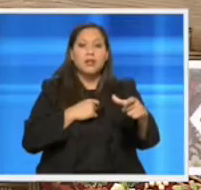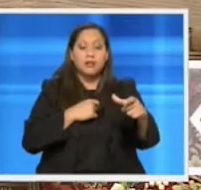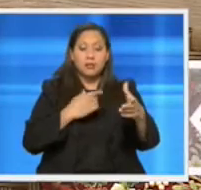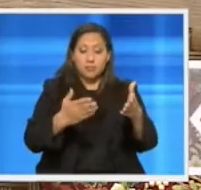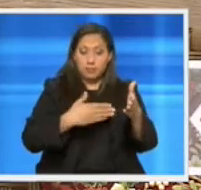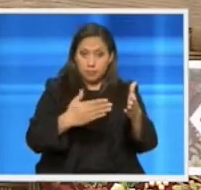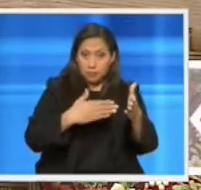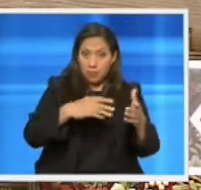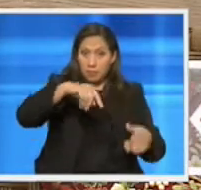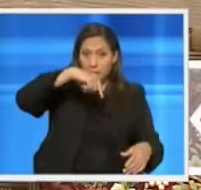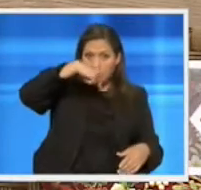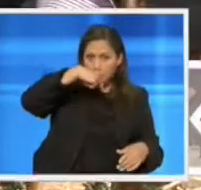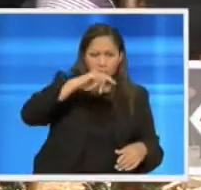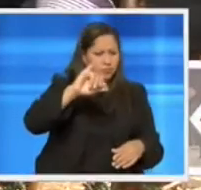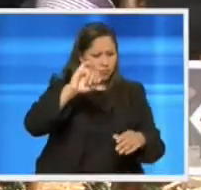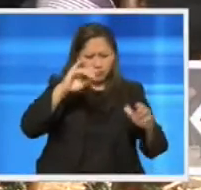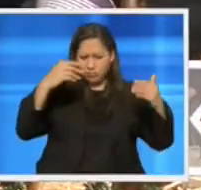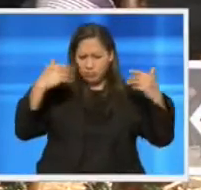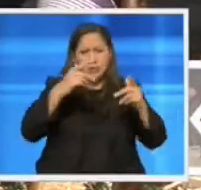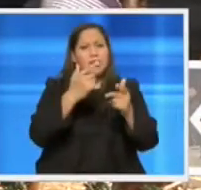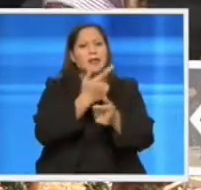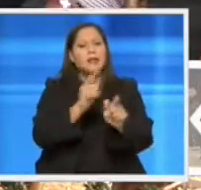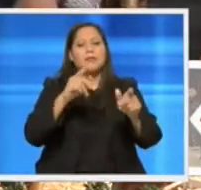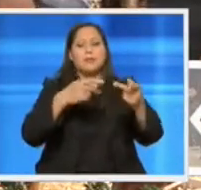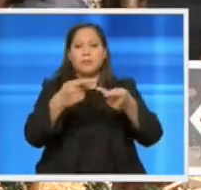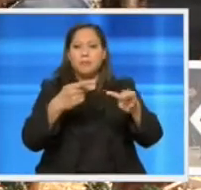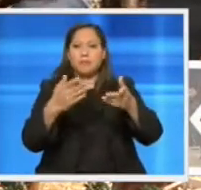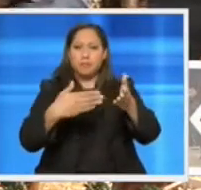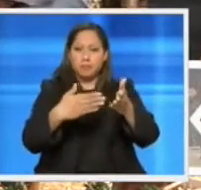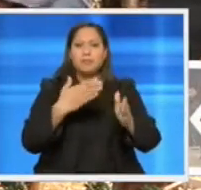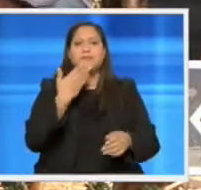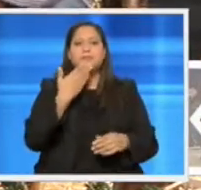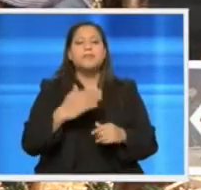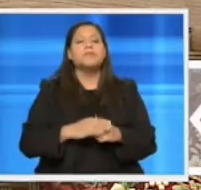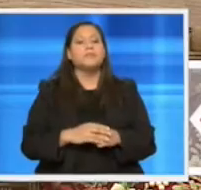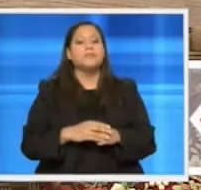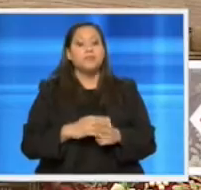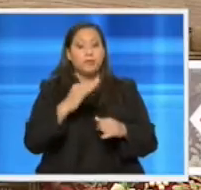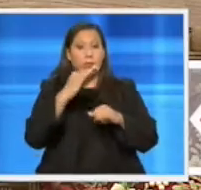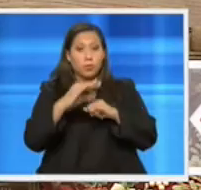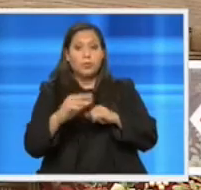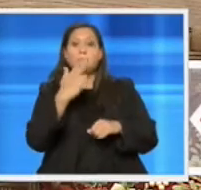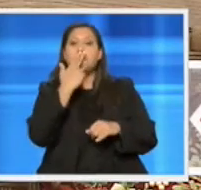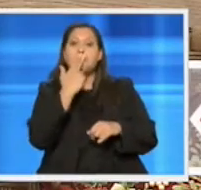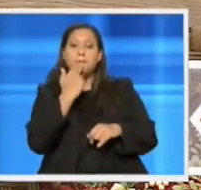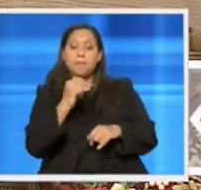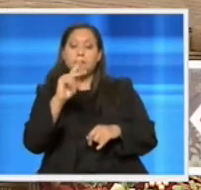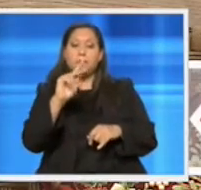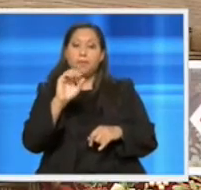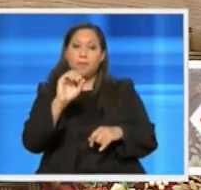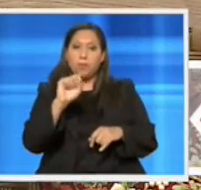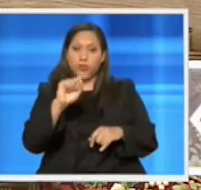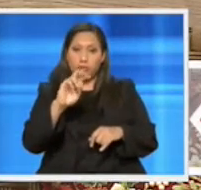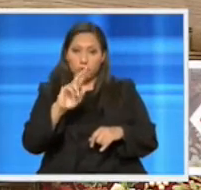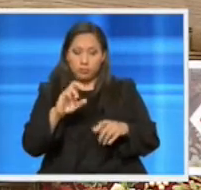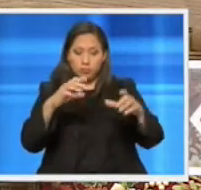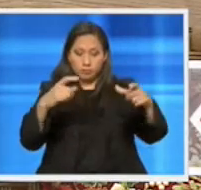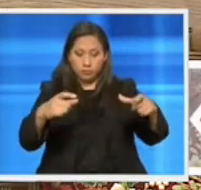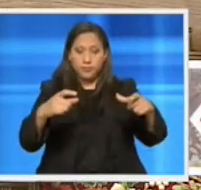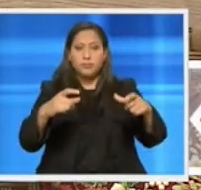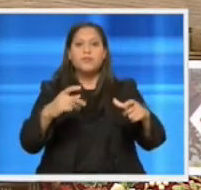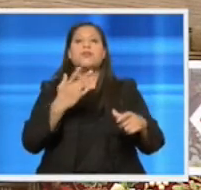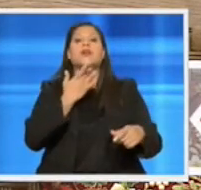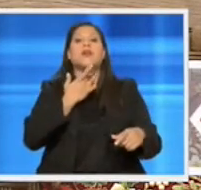mi como siempre, el pavo, Sí, normalito. Ok. Y al final vamos a tener el postre, que puede ser este pan fruitcake,